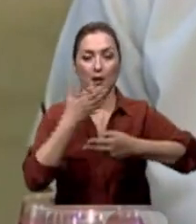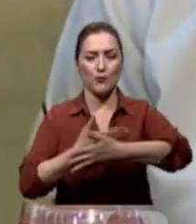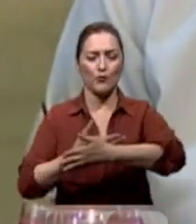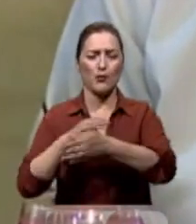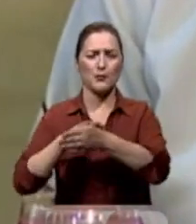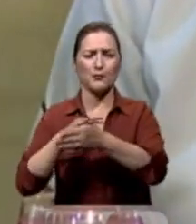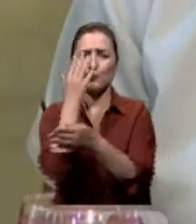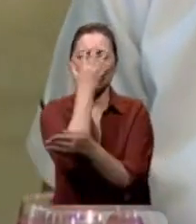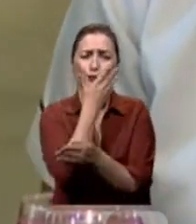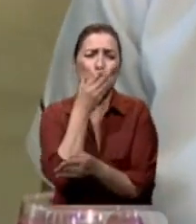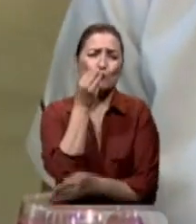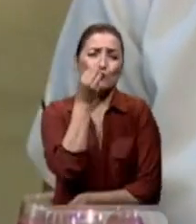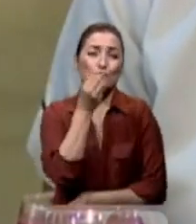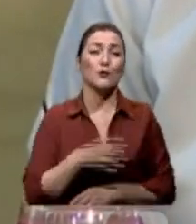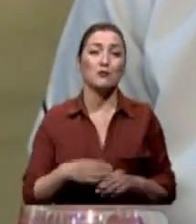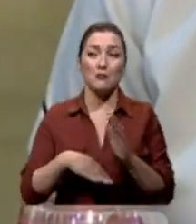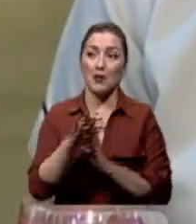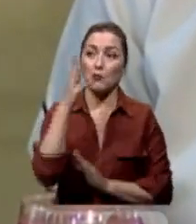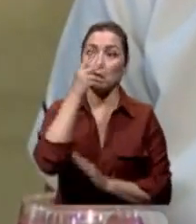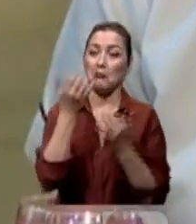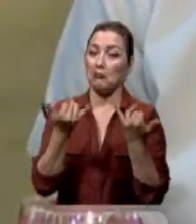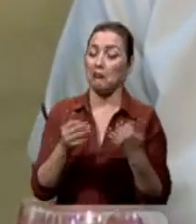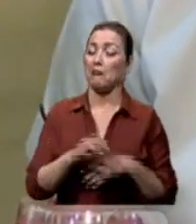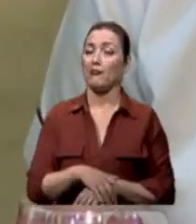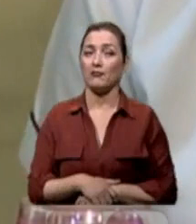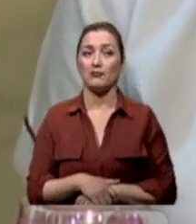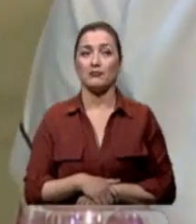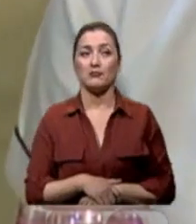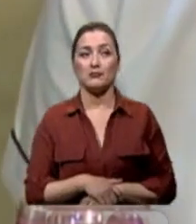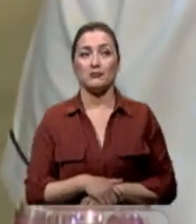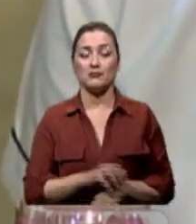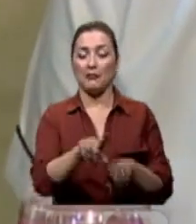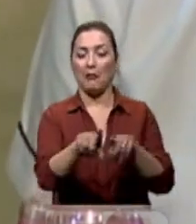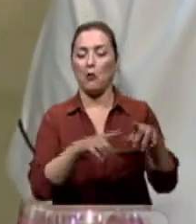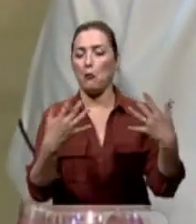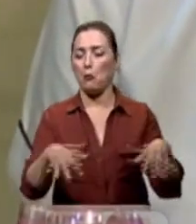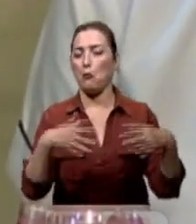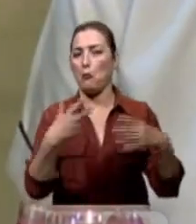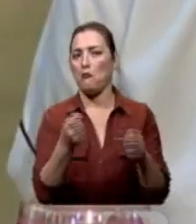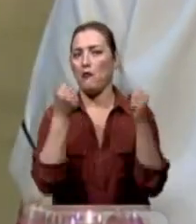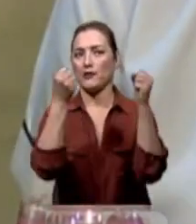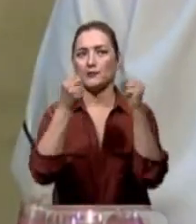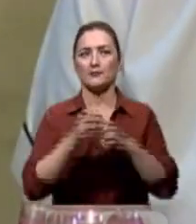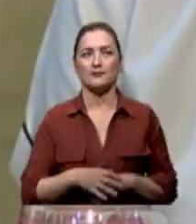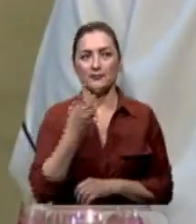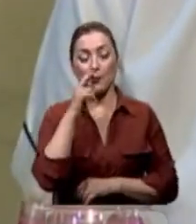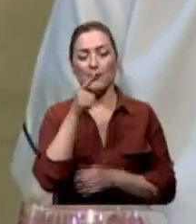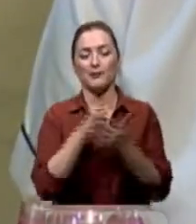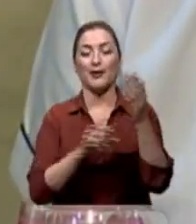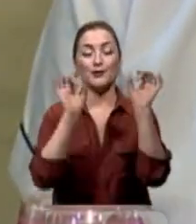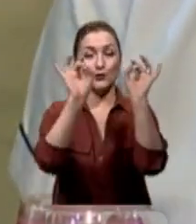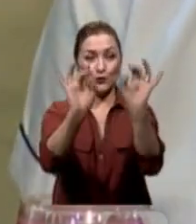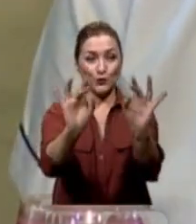negritas preciosas, las más lindas que he visto hasta ahora, puede ser. Así que la competencia se está poniendo dura, chicos, pero vamos a ver qué tal. Mucha